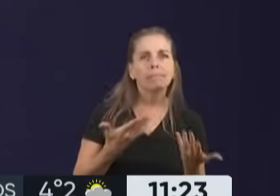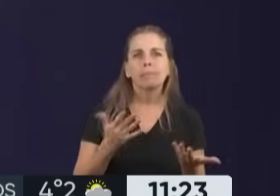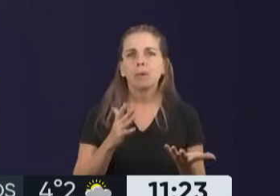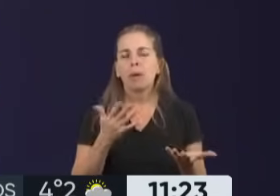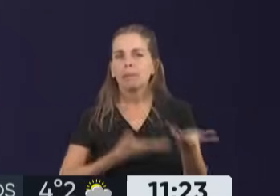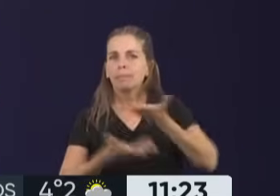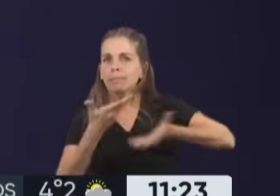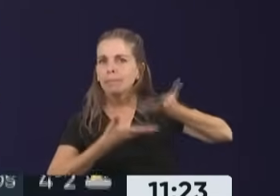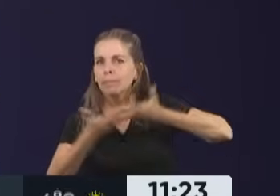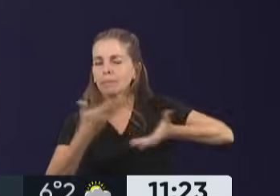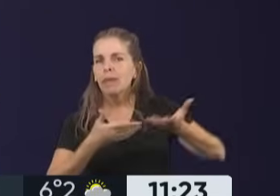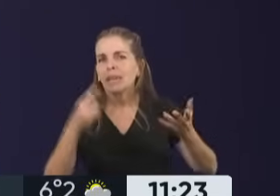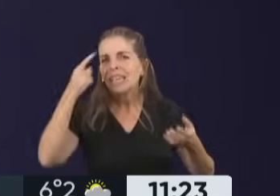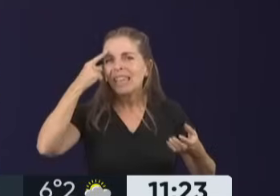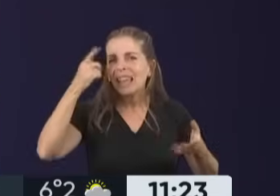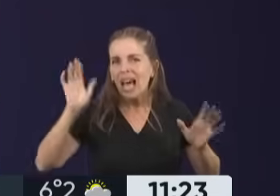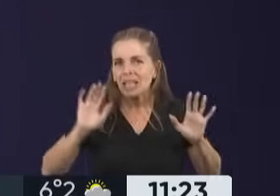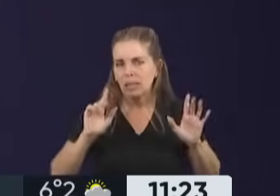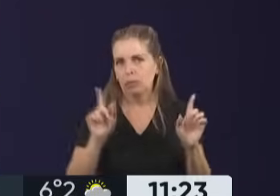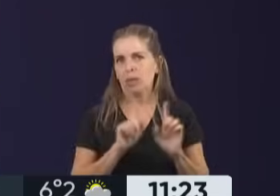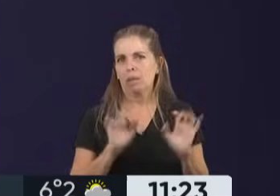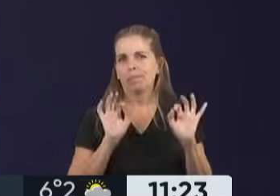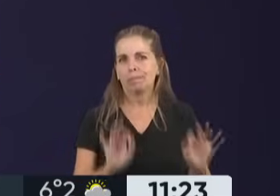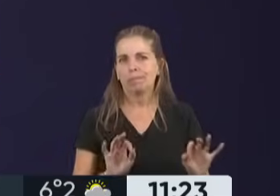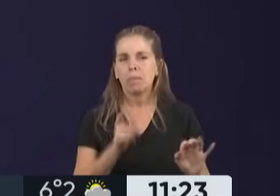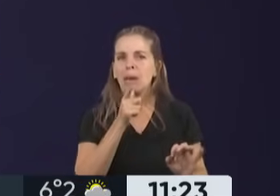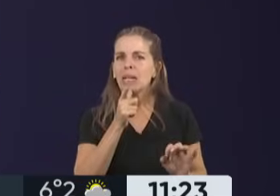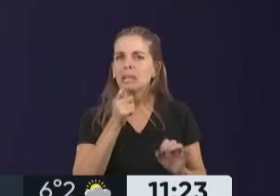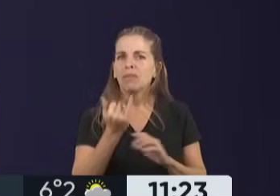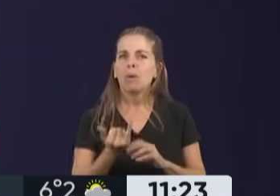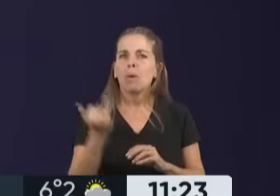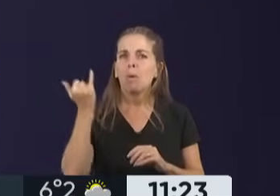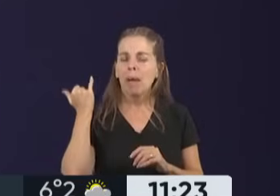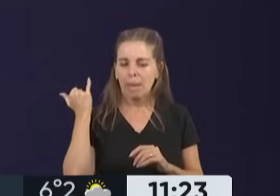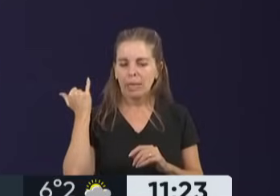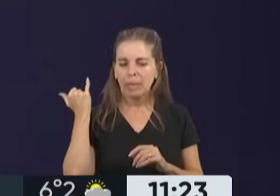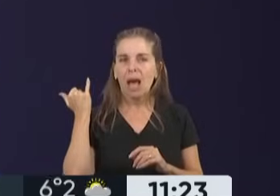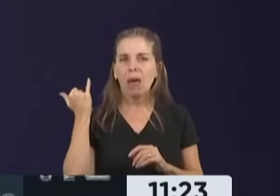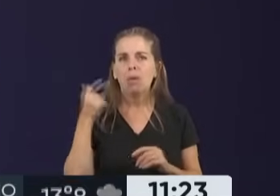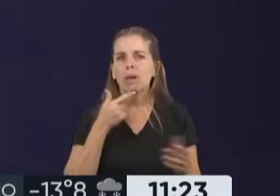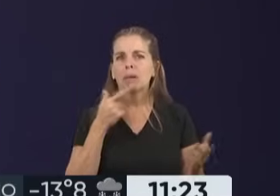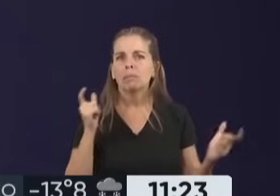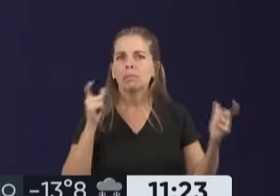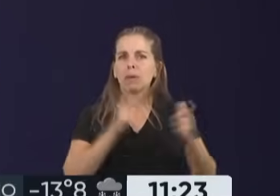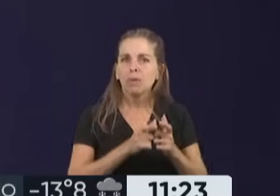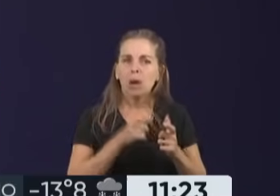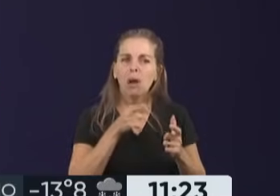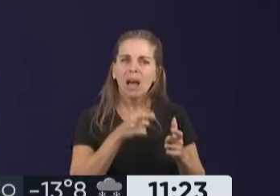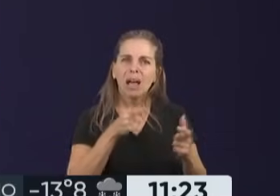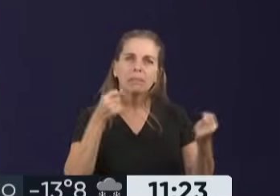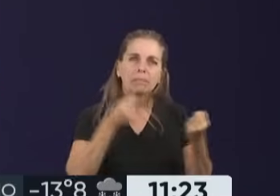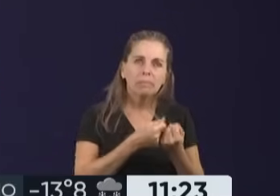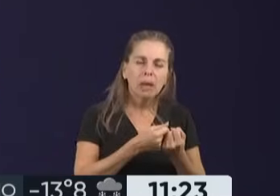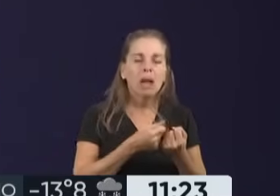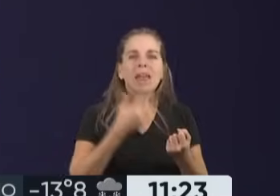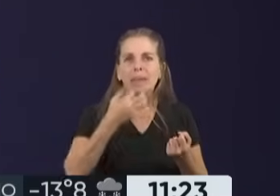ideas es permanente, digamos, no es algo que ocurrió creo que fue el jueves pasado, el diálogo donde se acordó, bueno, la